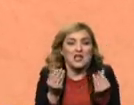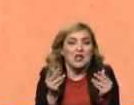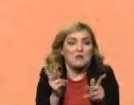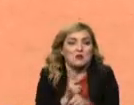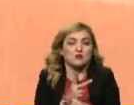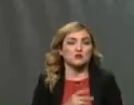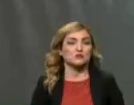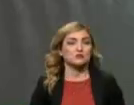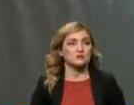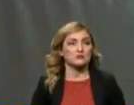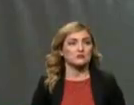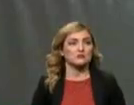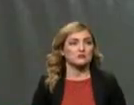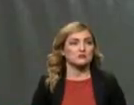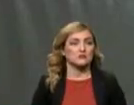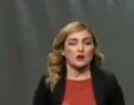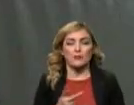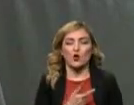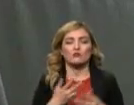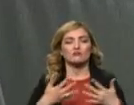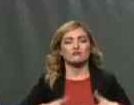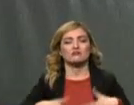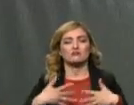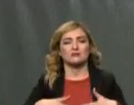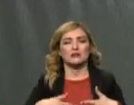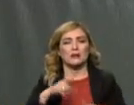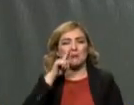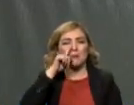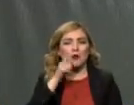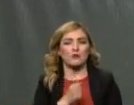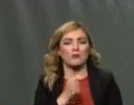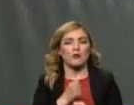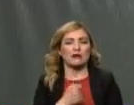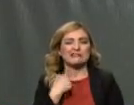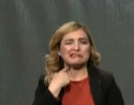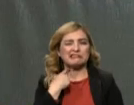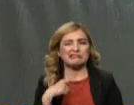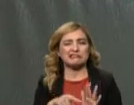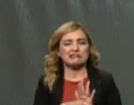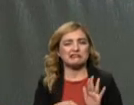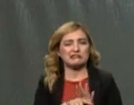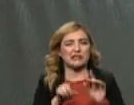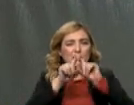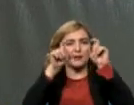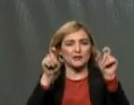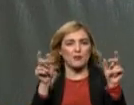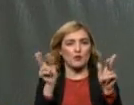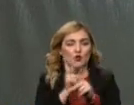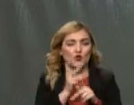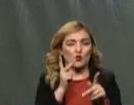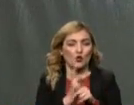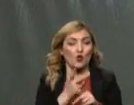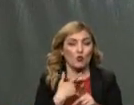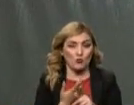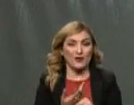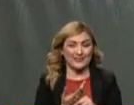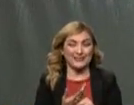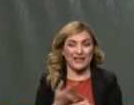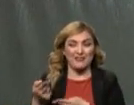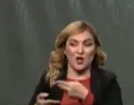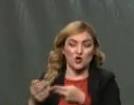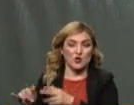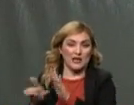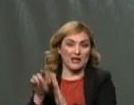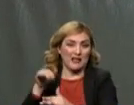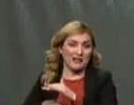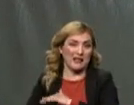de esos productos. Y lo más grave, afecta al empleo. ¿Por qué? Porque las empresas que producimos los bienes que